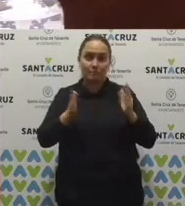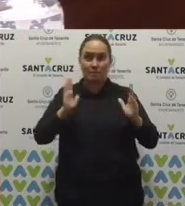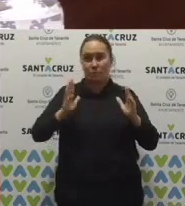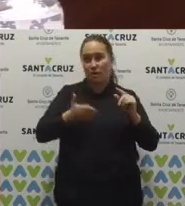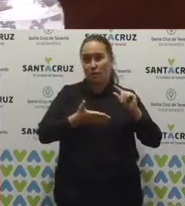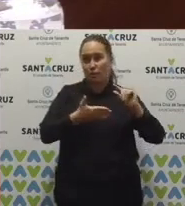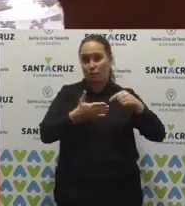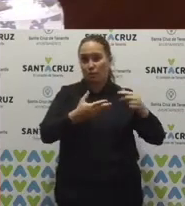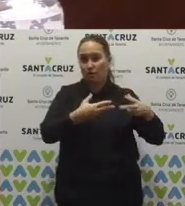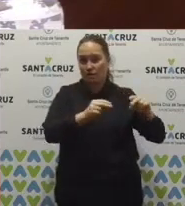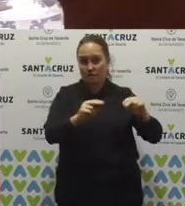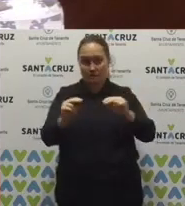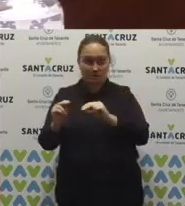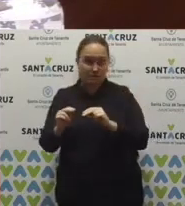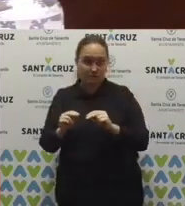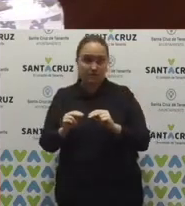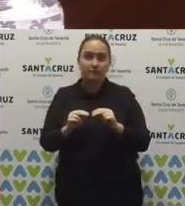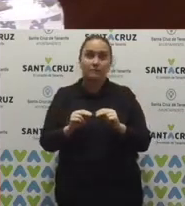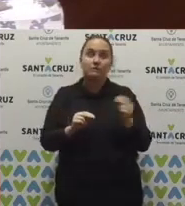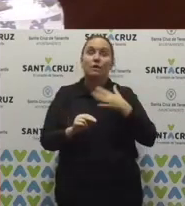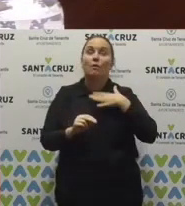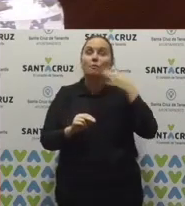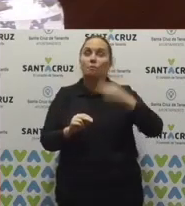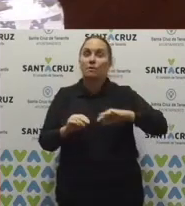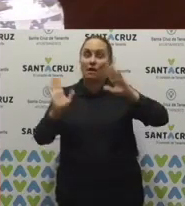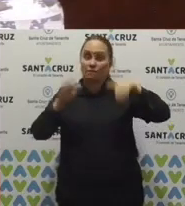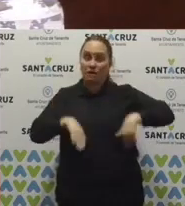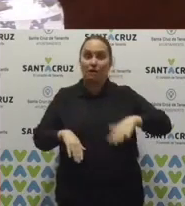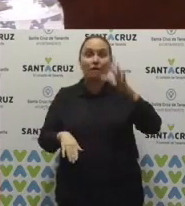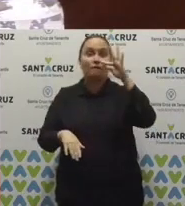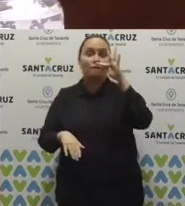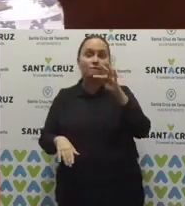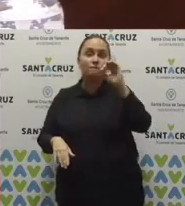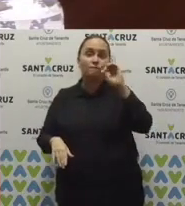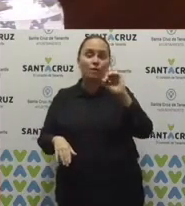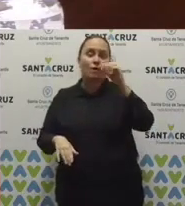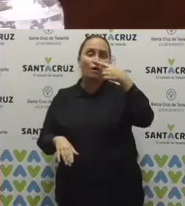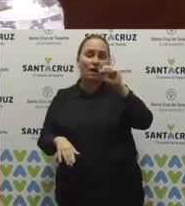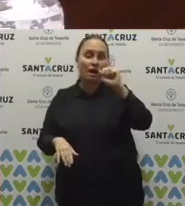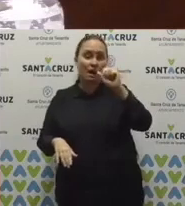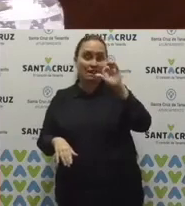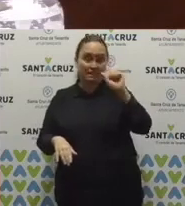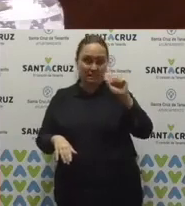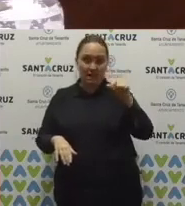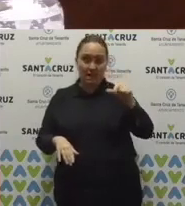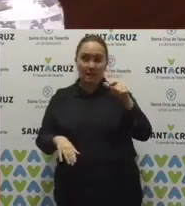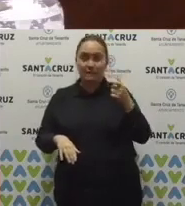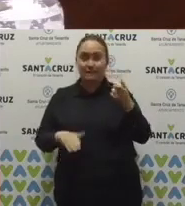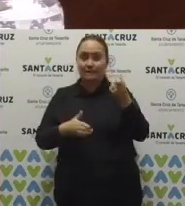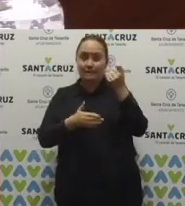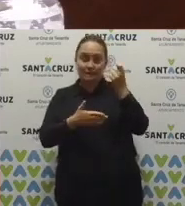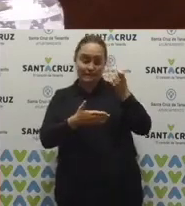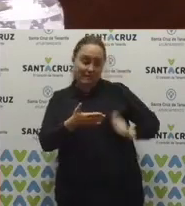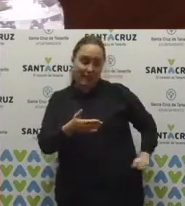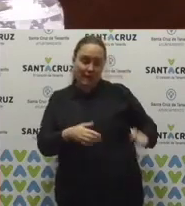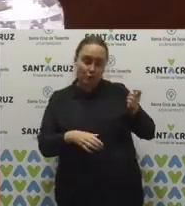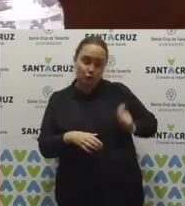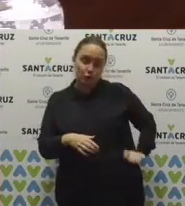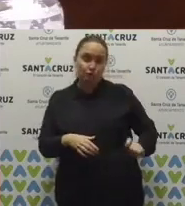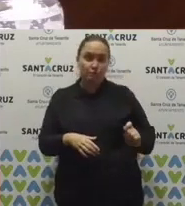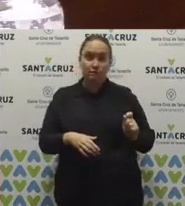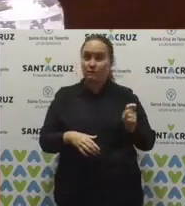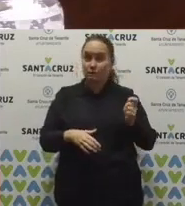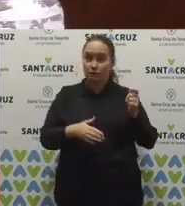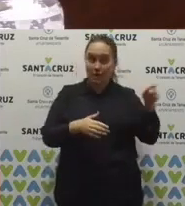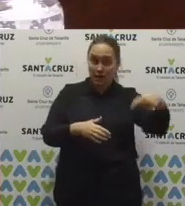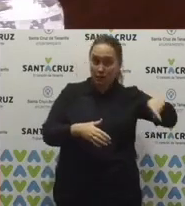fin puede que acabe pagando el fogasa los salarios adeudados y puede que las personas que trabajan para esta